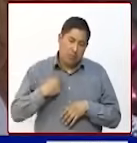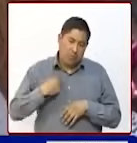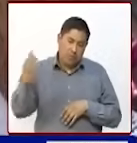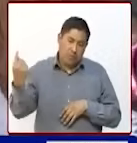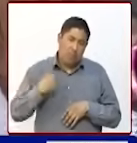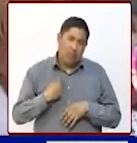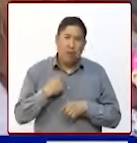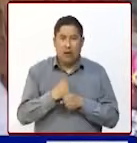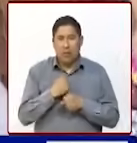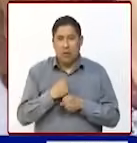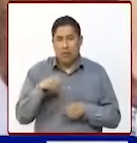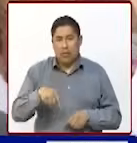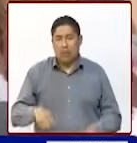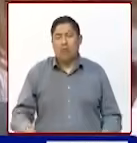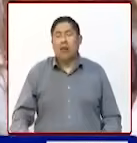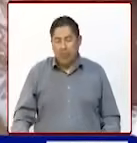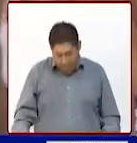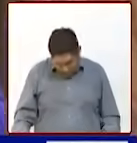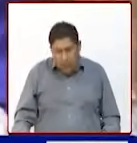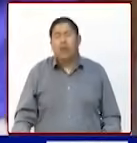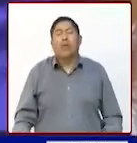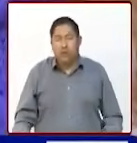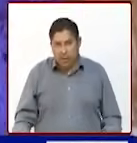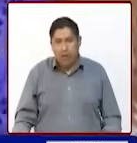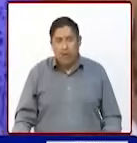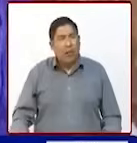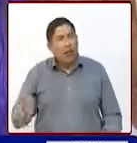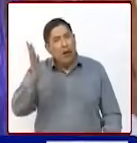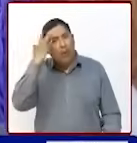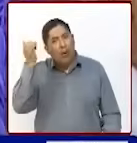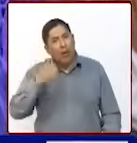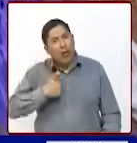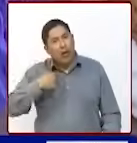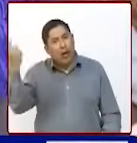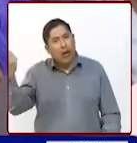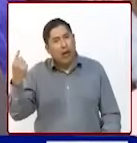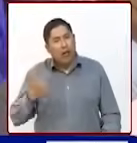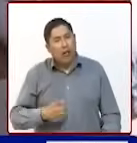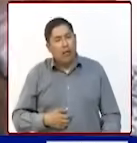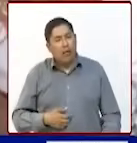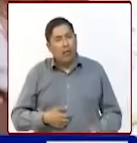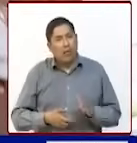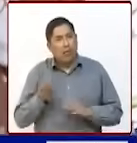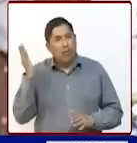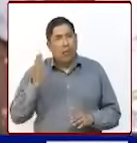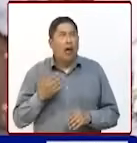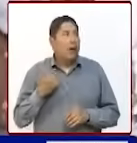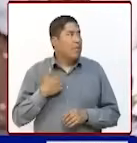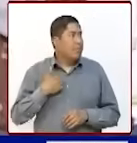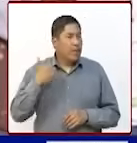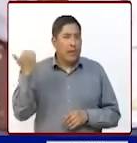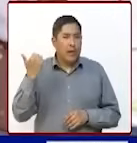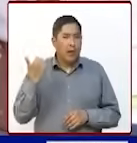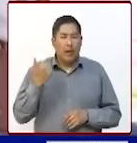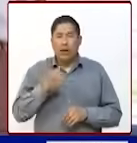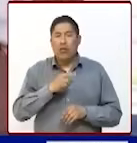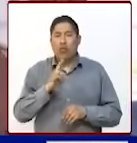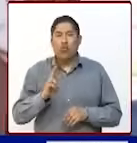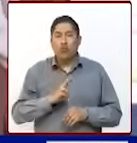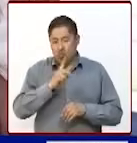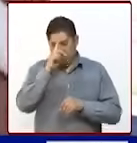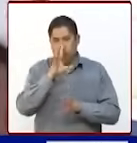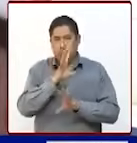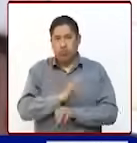a trabajar, así es. ¿Aquí también trabaja? Sí. ¿Y por qué prefiere irse a su comunidad? Hay usos y costumbres que